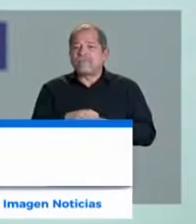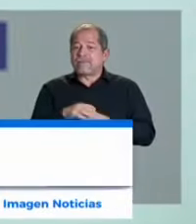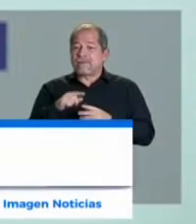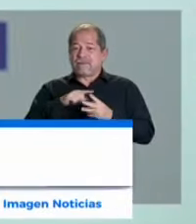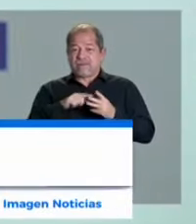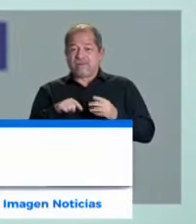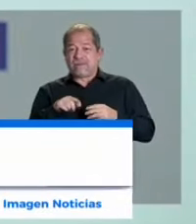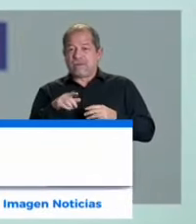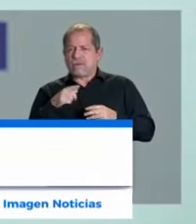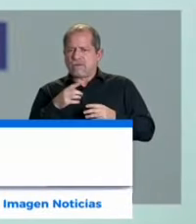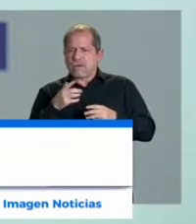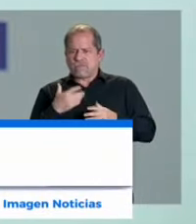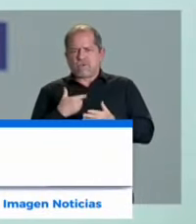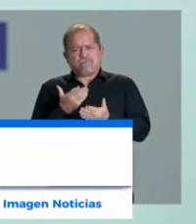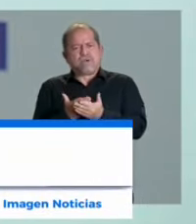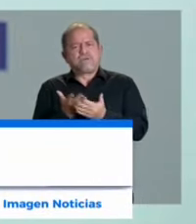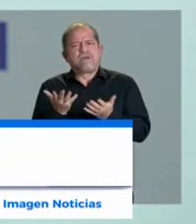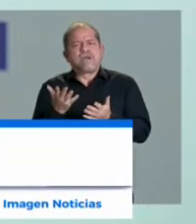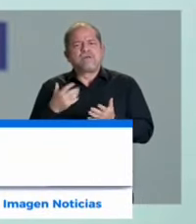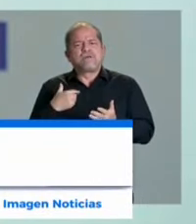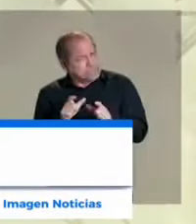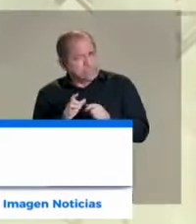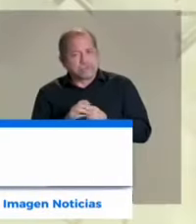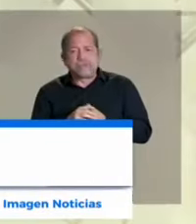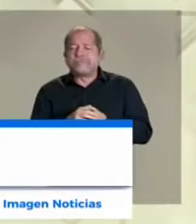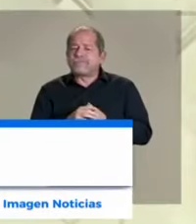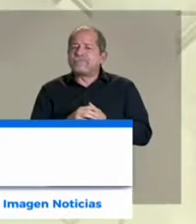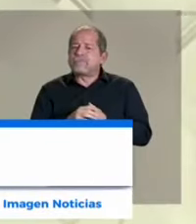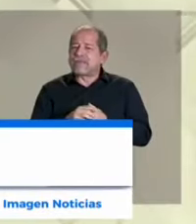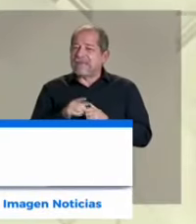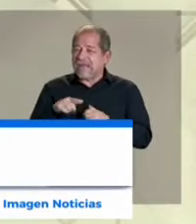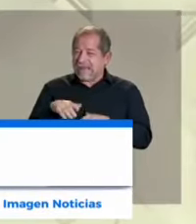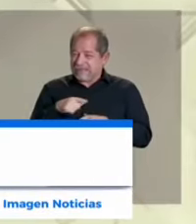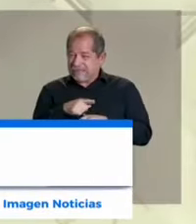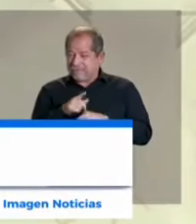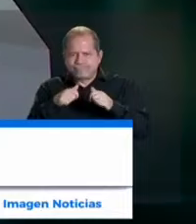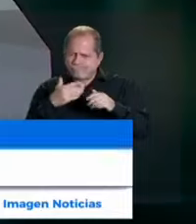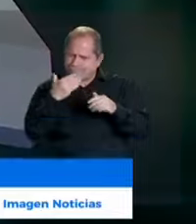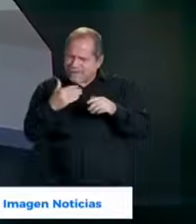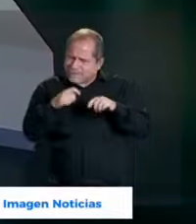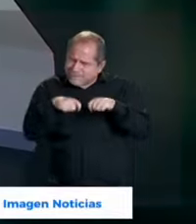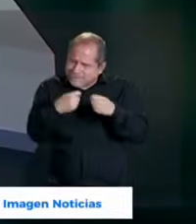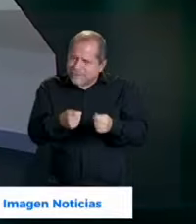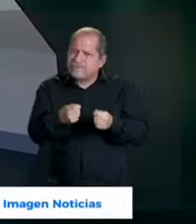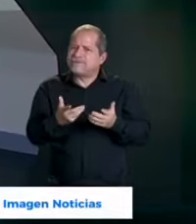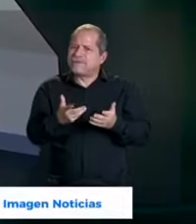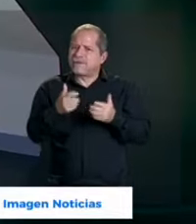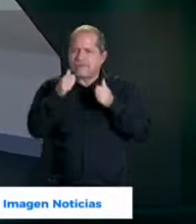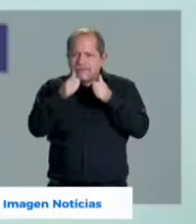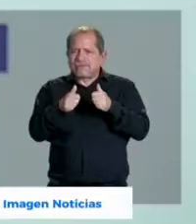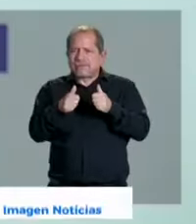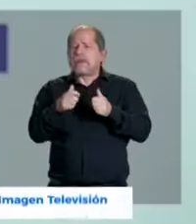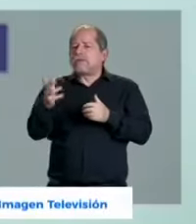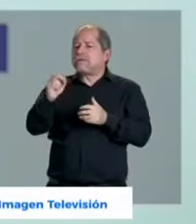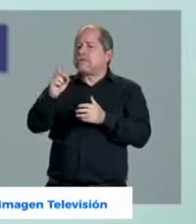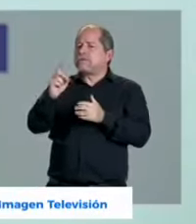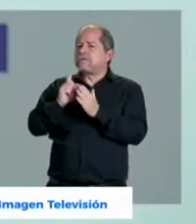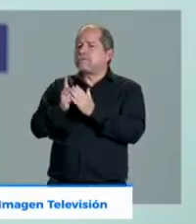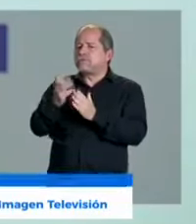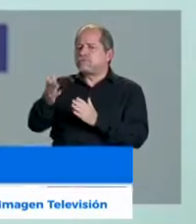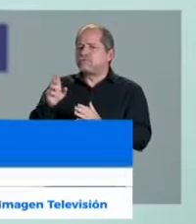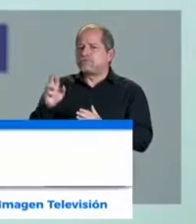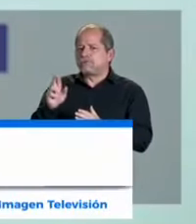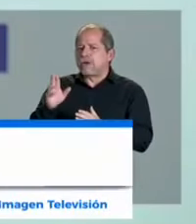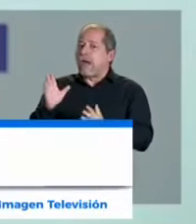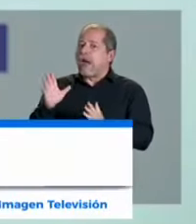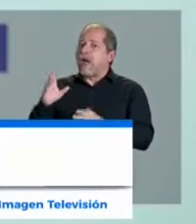La candidata de las mentiras, que ahora sí le voy a decir. Como aumentó en los periodos anteriores. Soy Xochitl Gálvez, no Fox. Fox está en su